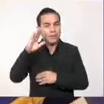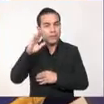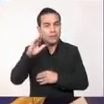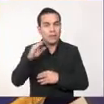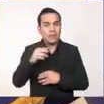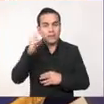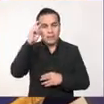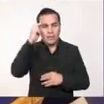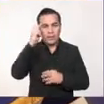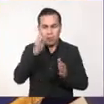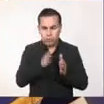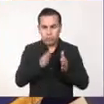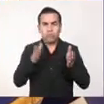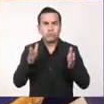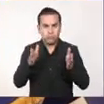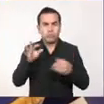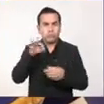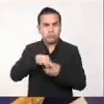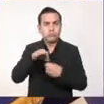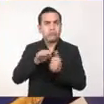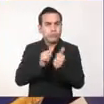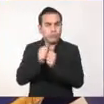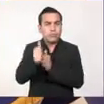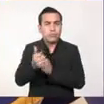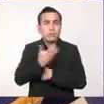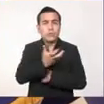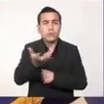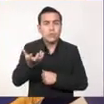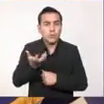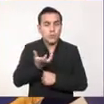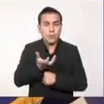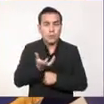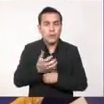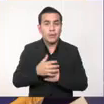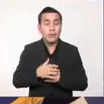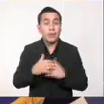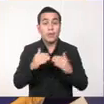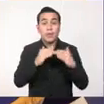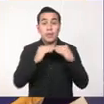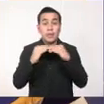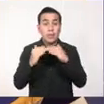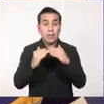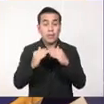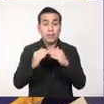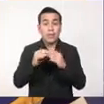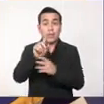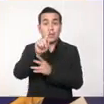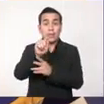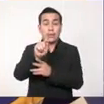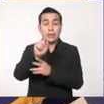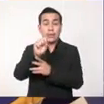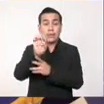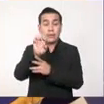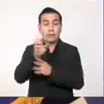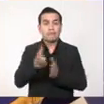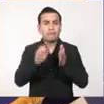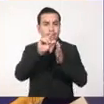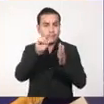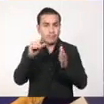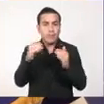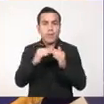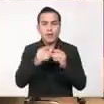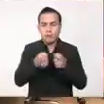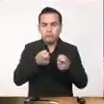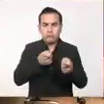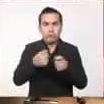una ventaja abultada, suficiente, grande, también con un tribunal manejado por la oposición, igual que en